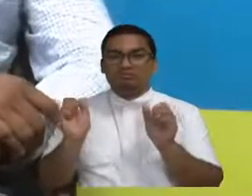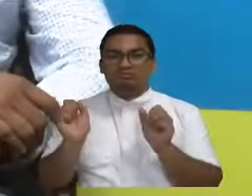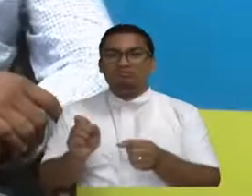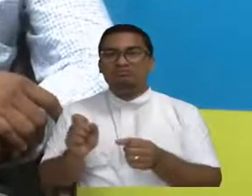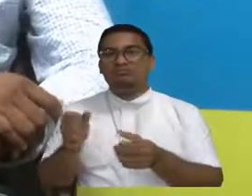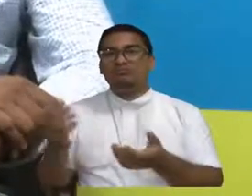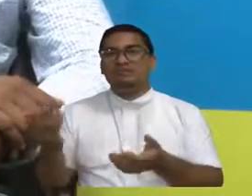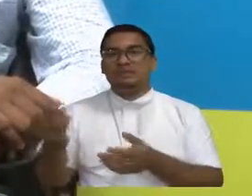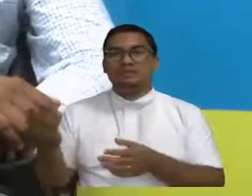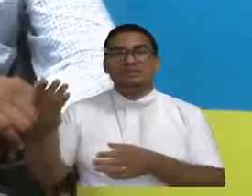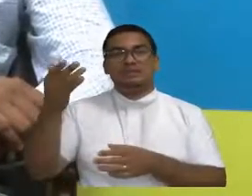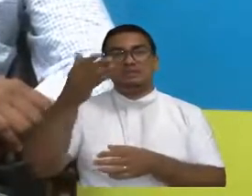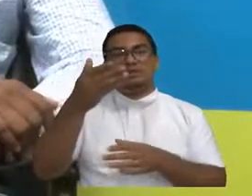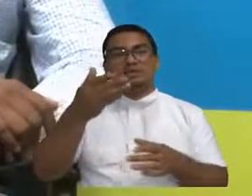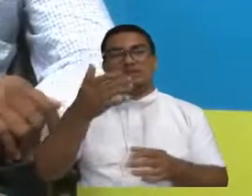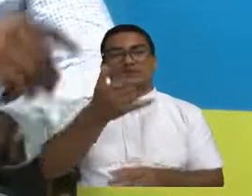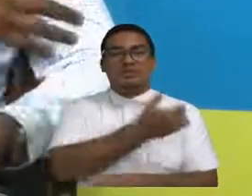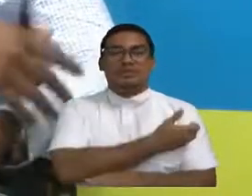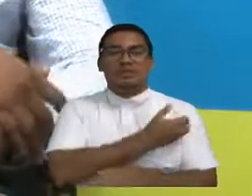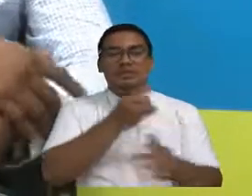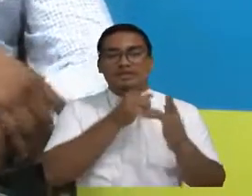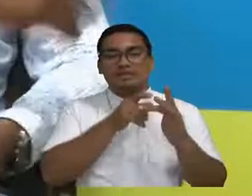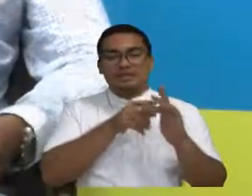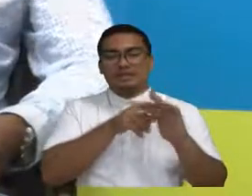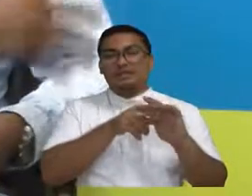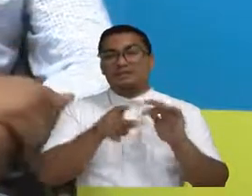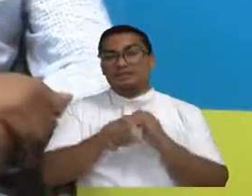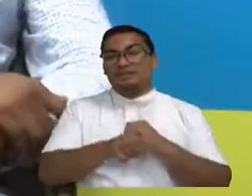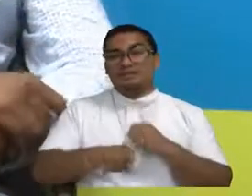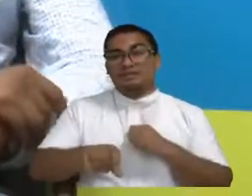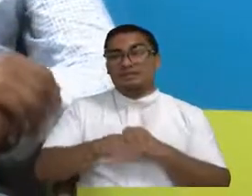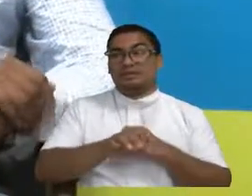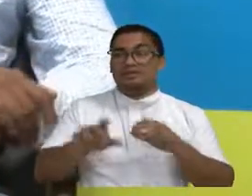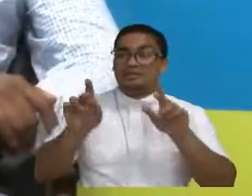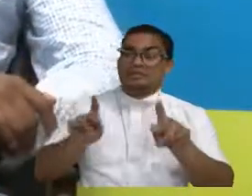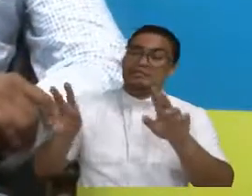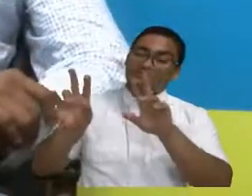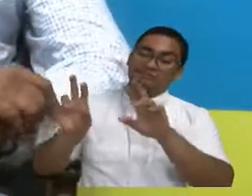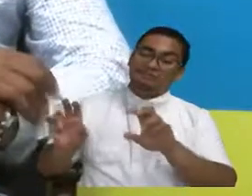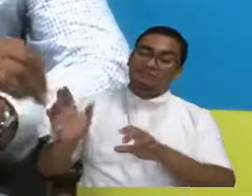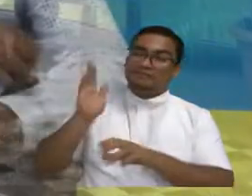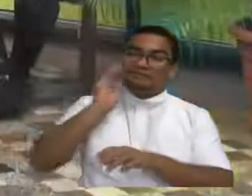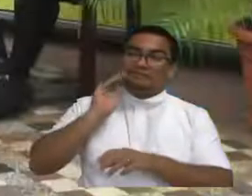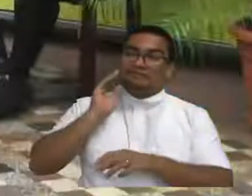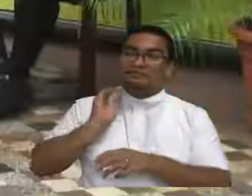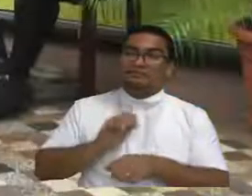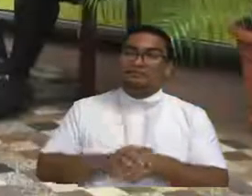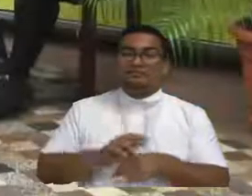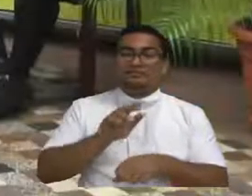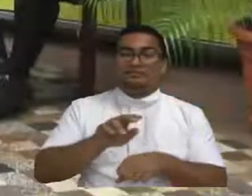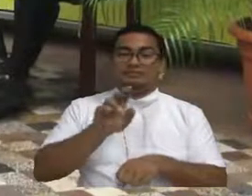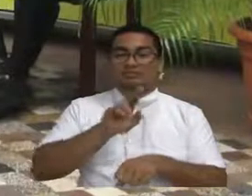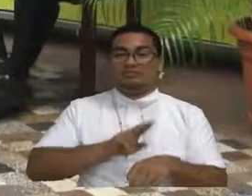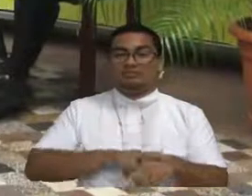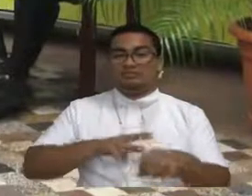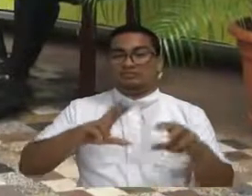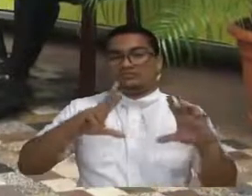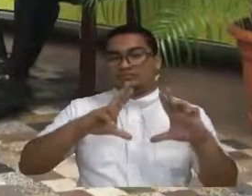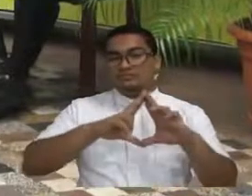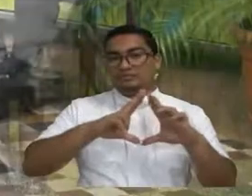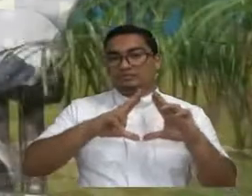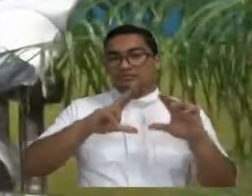al hospital psicosocial? Bueno, para ser valoradas por expertos así como ustedes. Porque... Claro que sí. A nivel nacional existen en